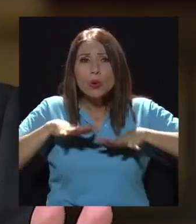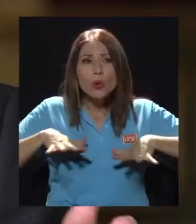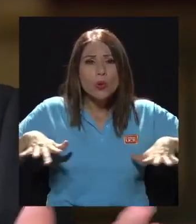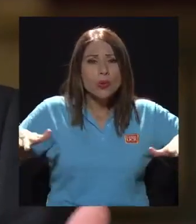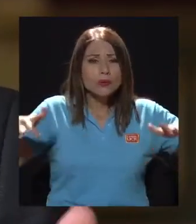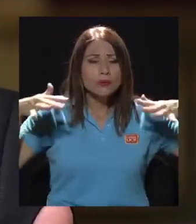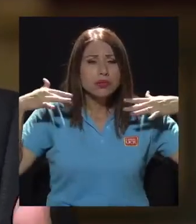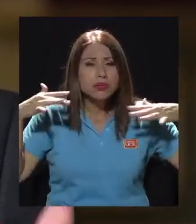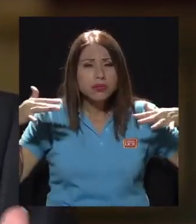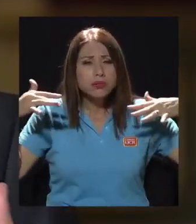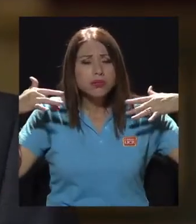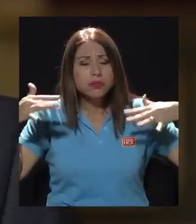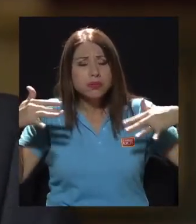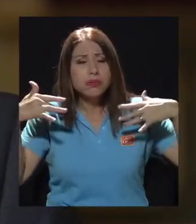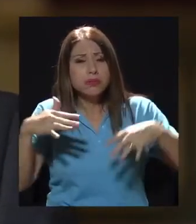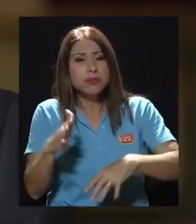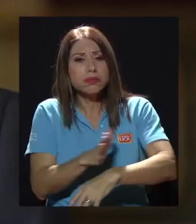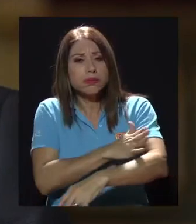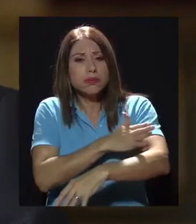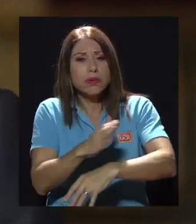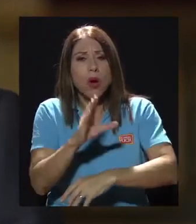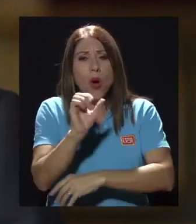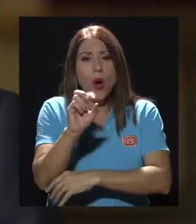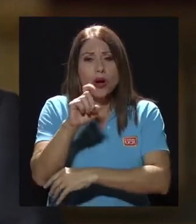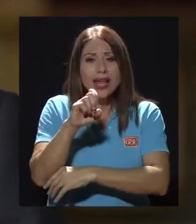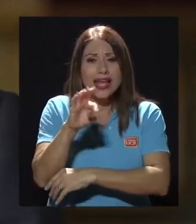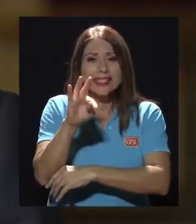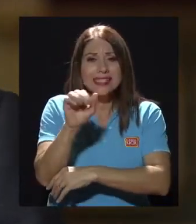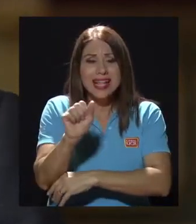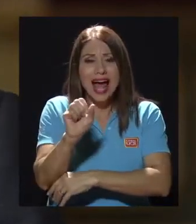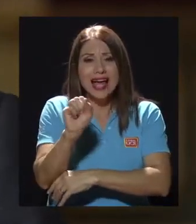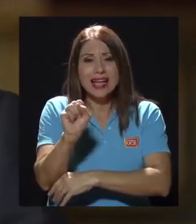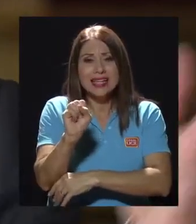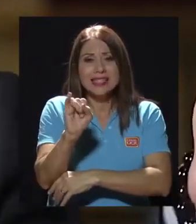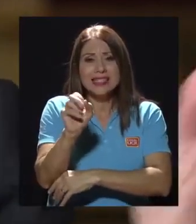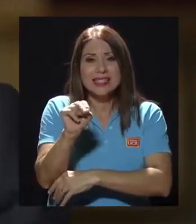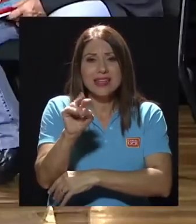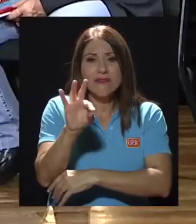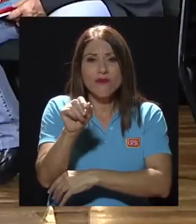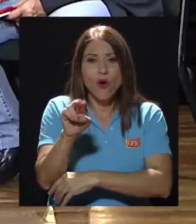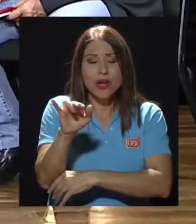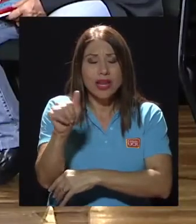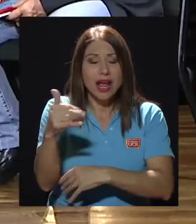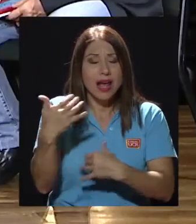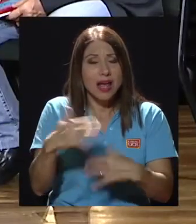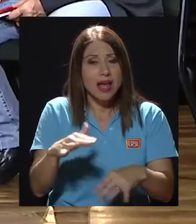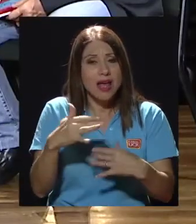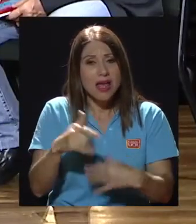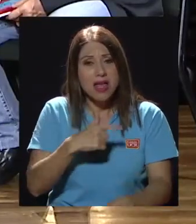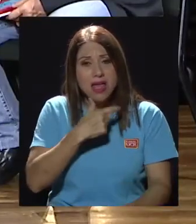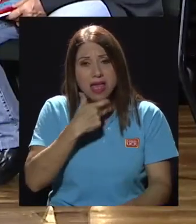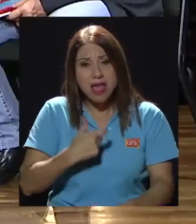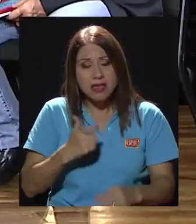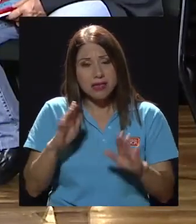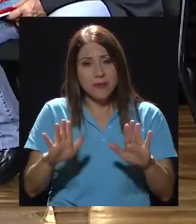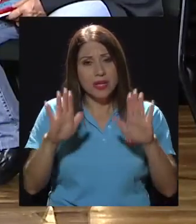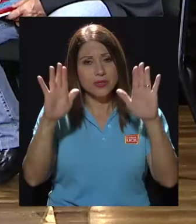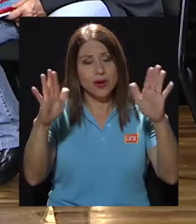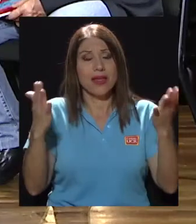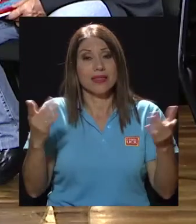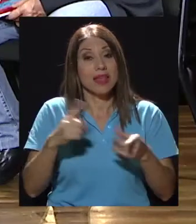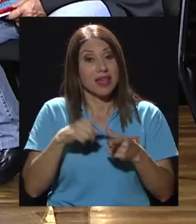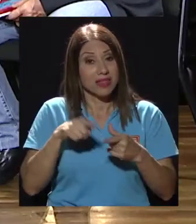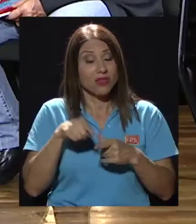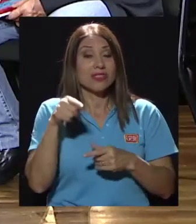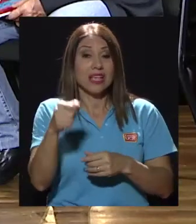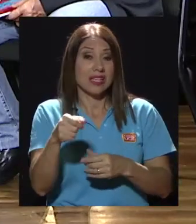suene, realmente es impresionante. Entonces, creo que este tipo de labores también, de exposición a